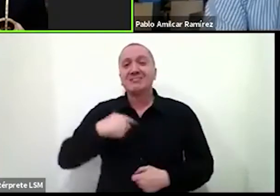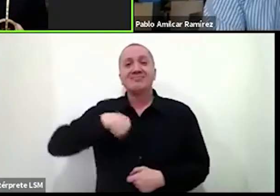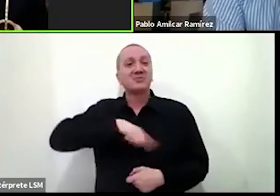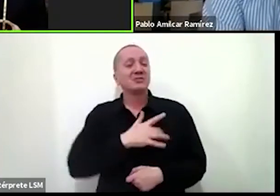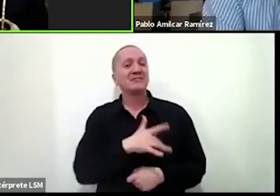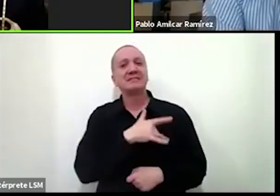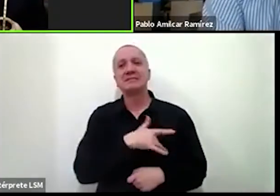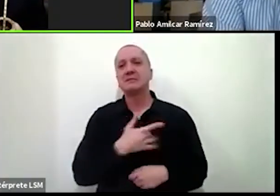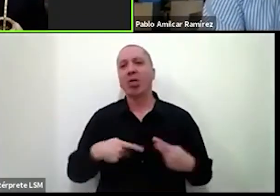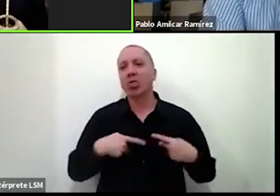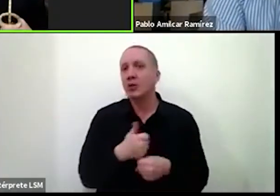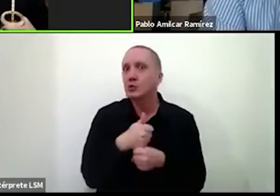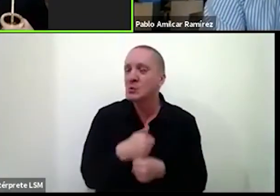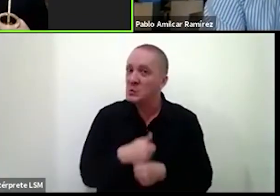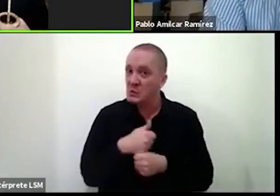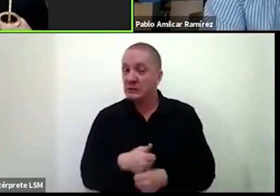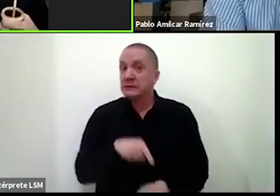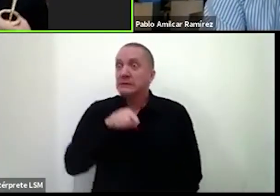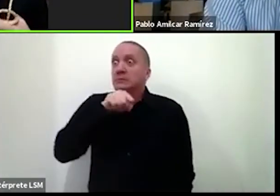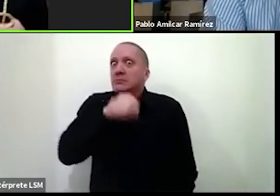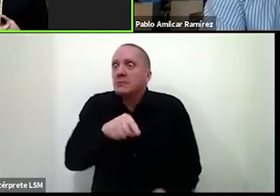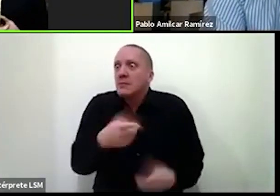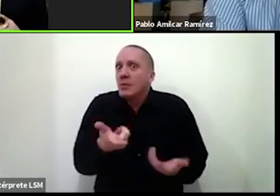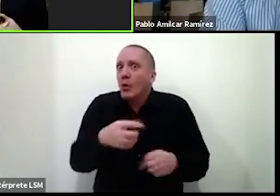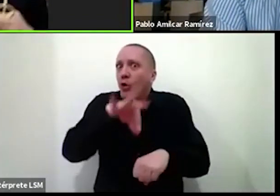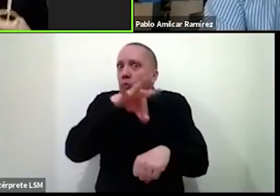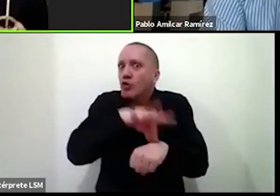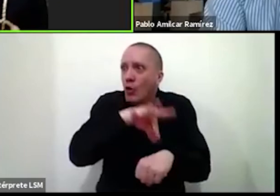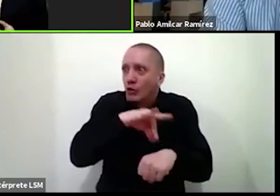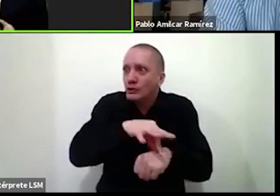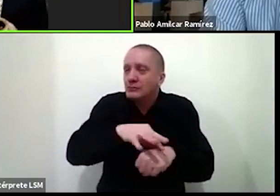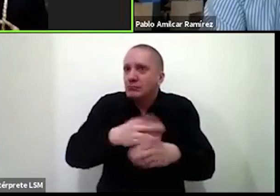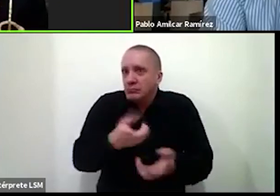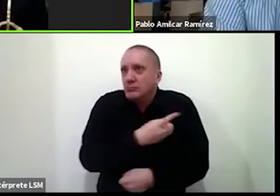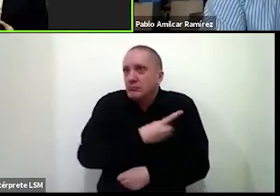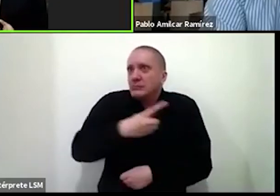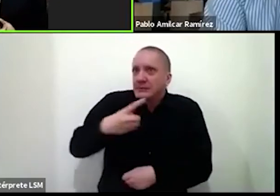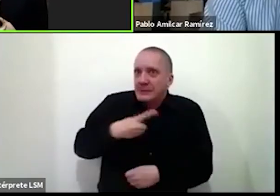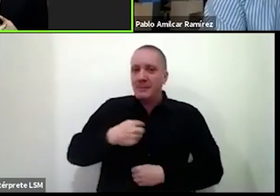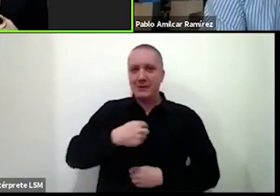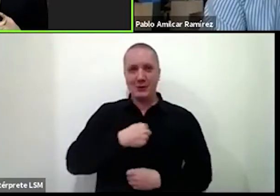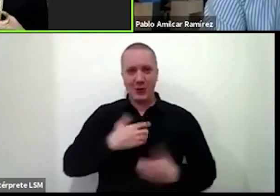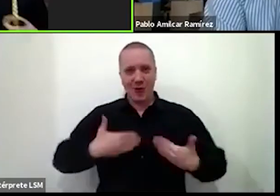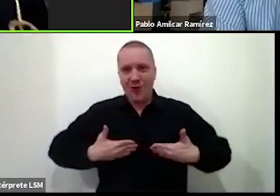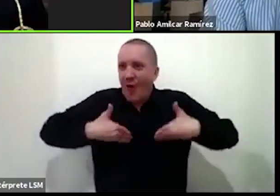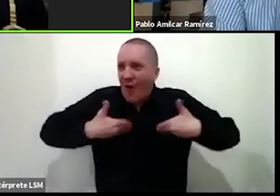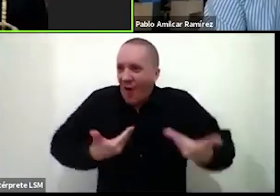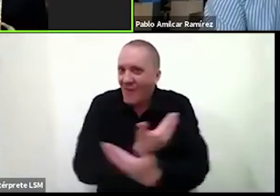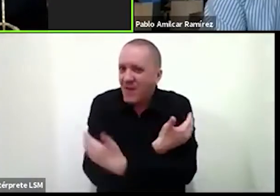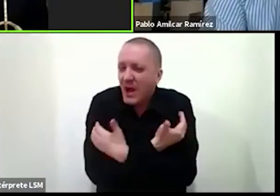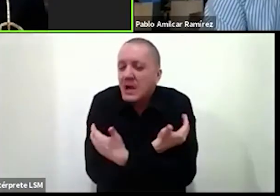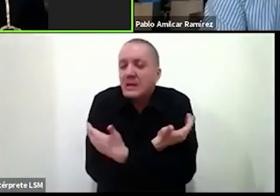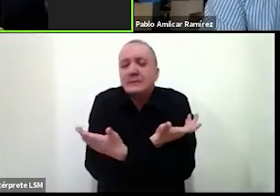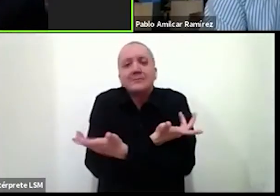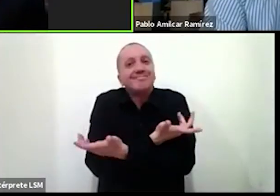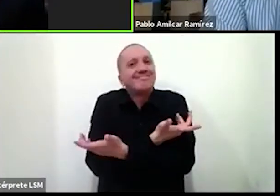justamente dentro del consultorio, donde deberíamos sentir el abrazo y tener la confianza. Sin embargo, la mirada siempre